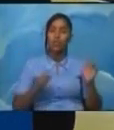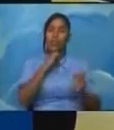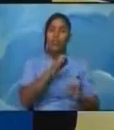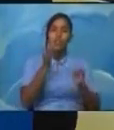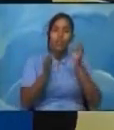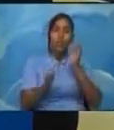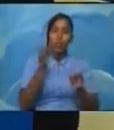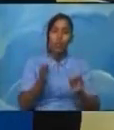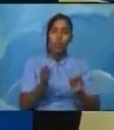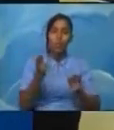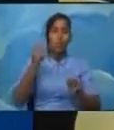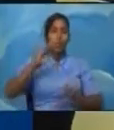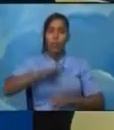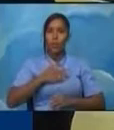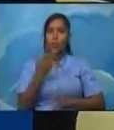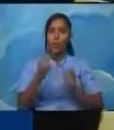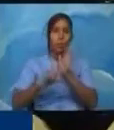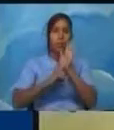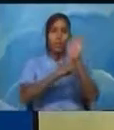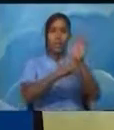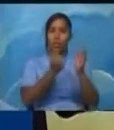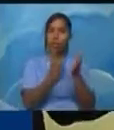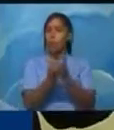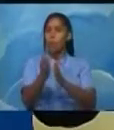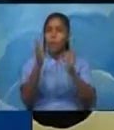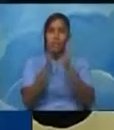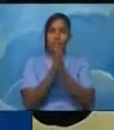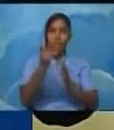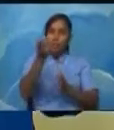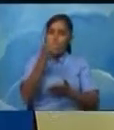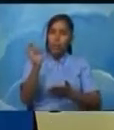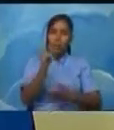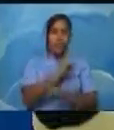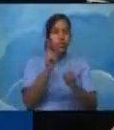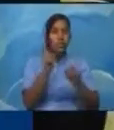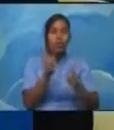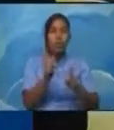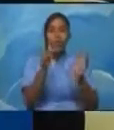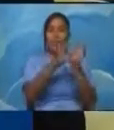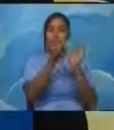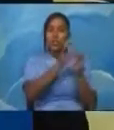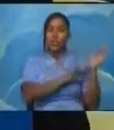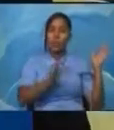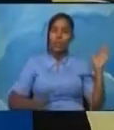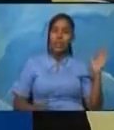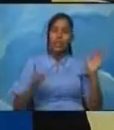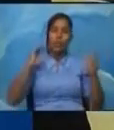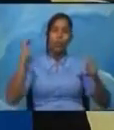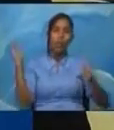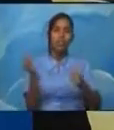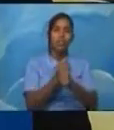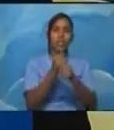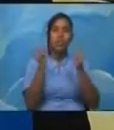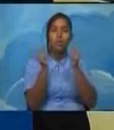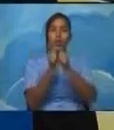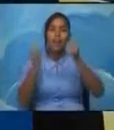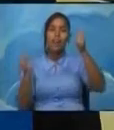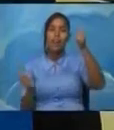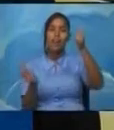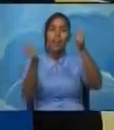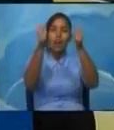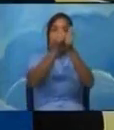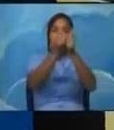podemos presentarnos como si fuéramos los más santos, no. A través de Jesucristo conseguimos la reconciliación con